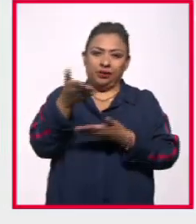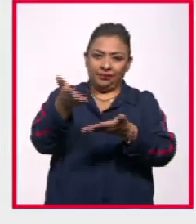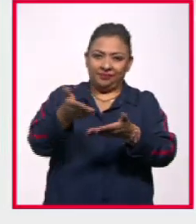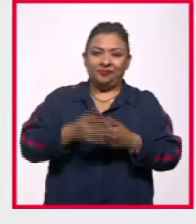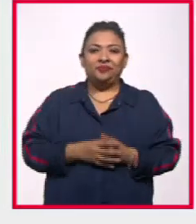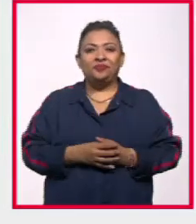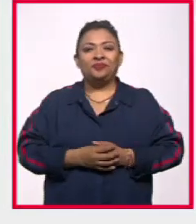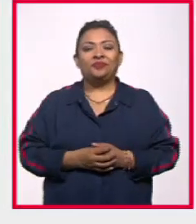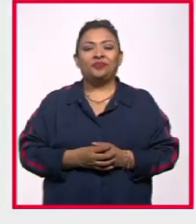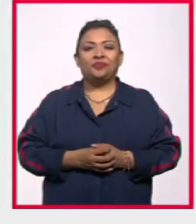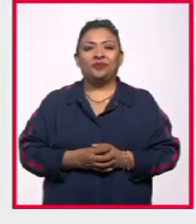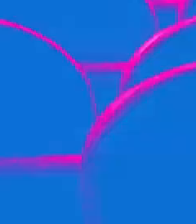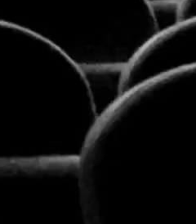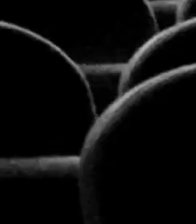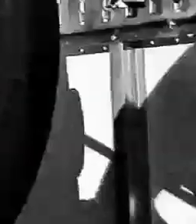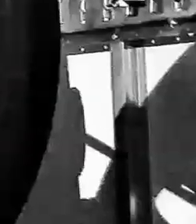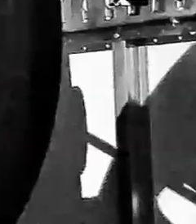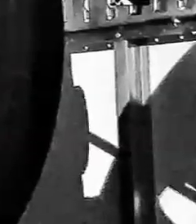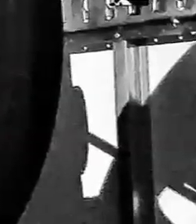Julio.